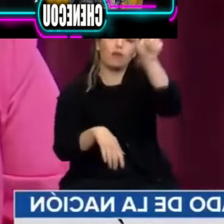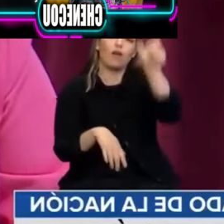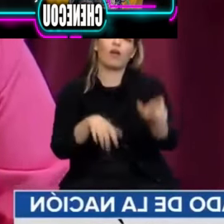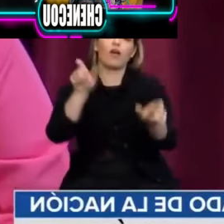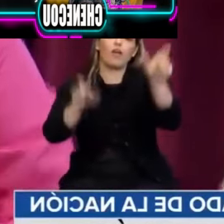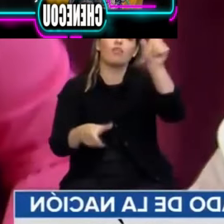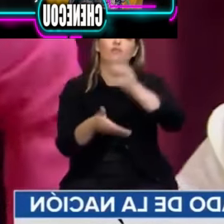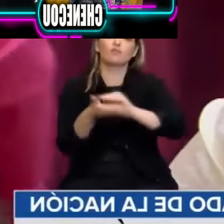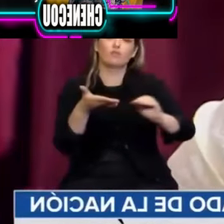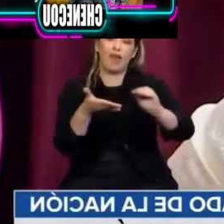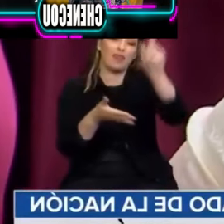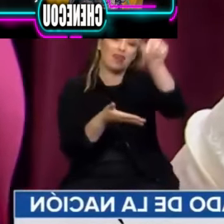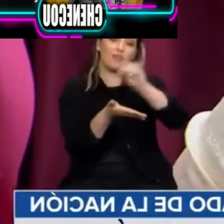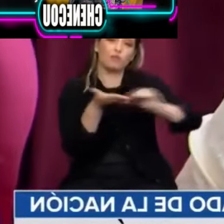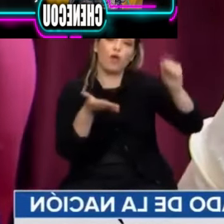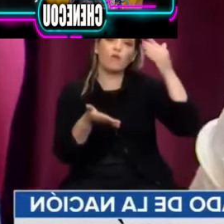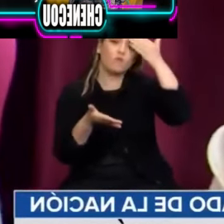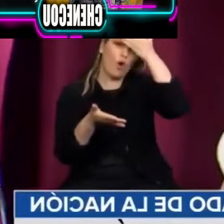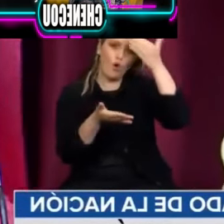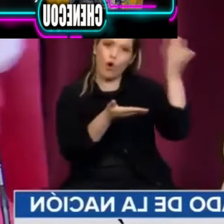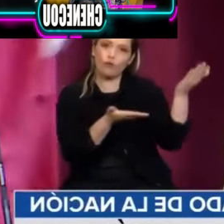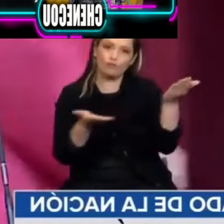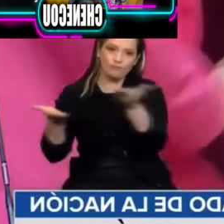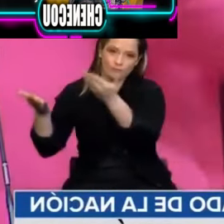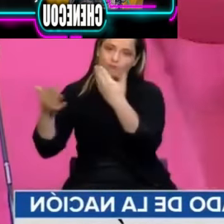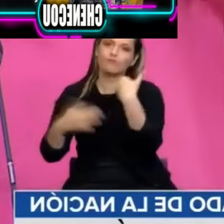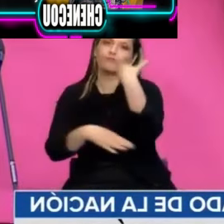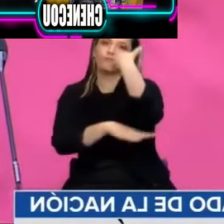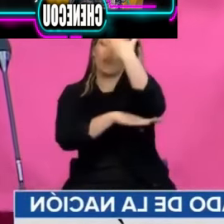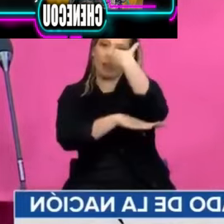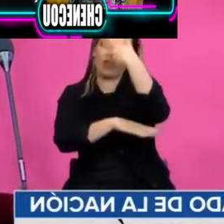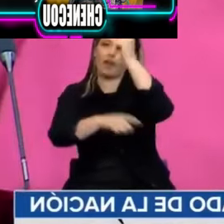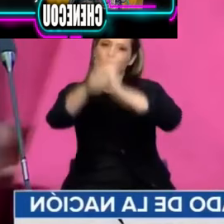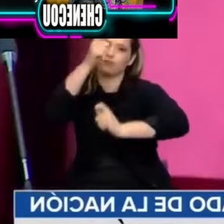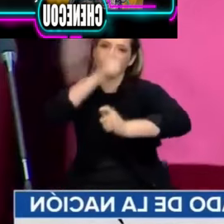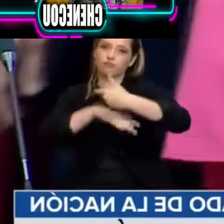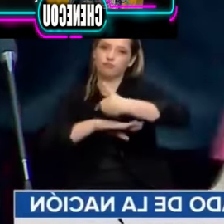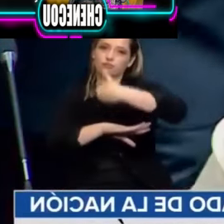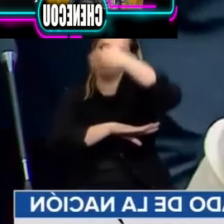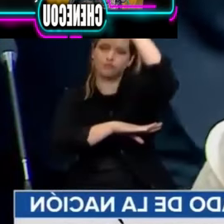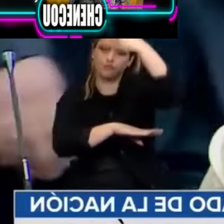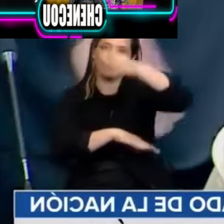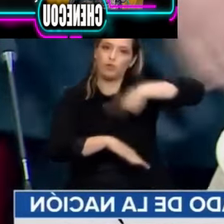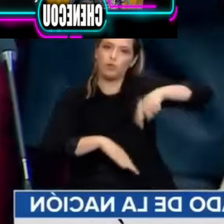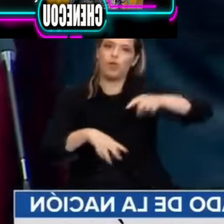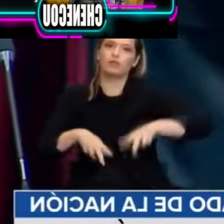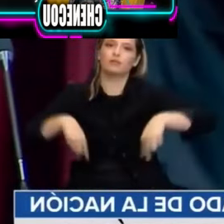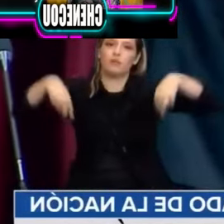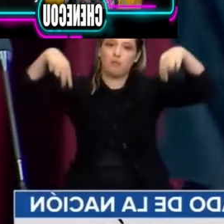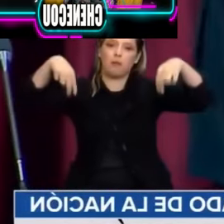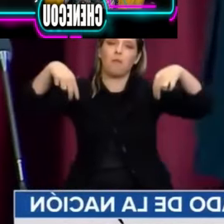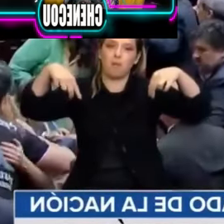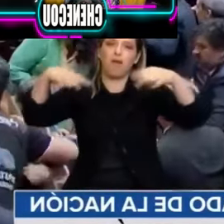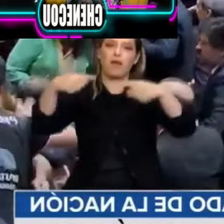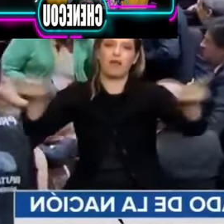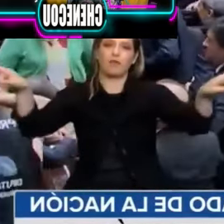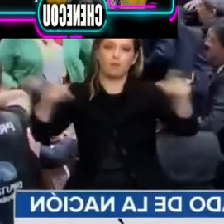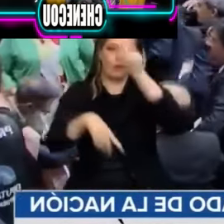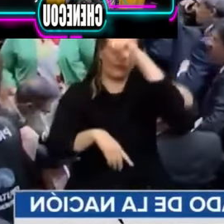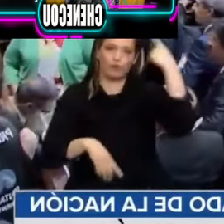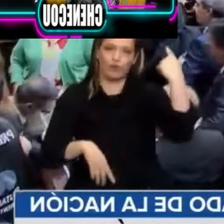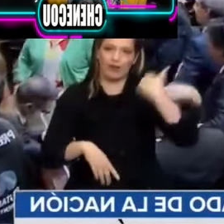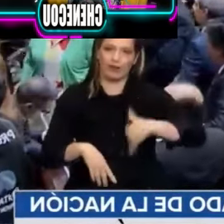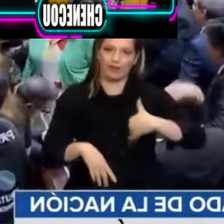diputada Cecilia Moró a izar el pabellón nacional y a mantenernos de pie mientras entonamos las estrofas del himno nacional argentino.